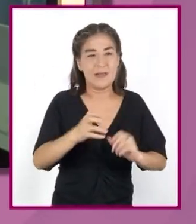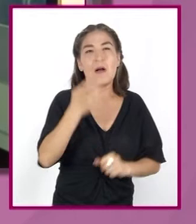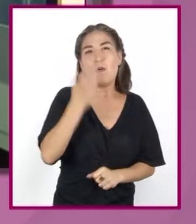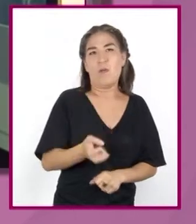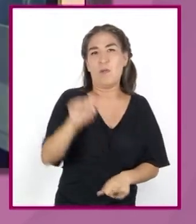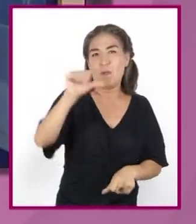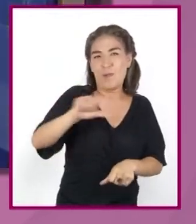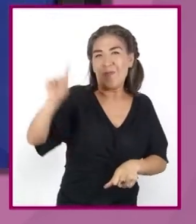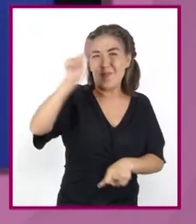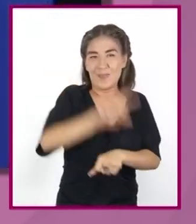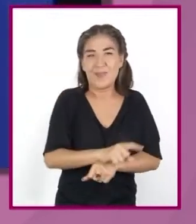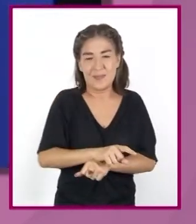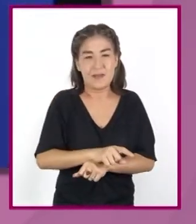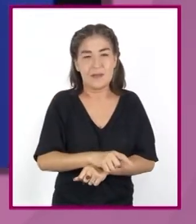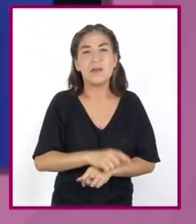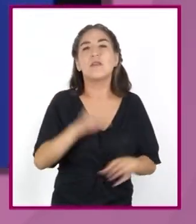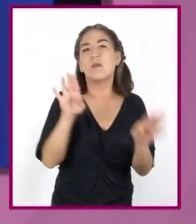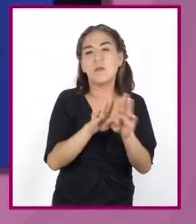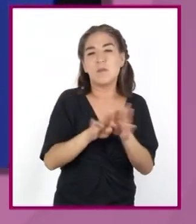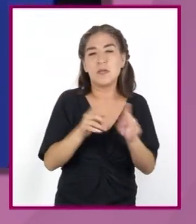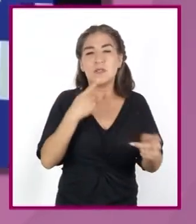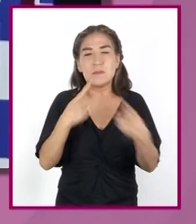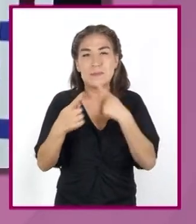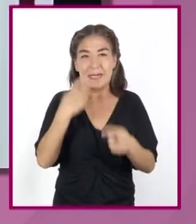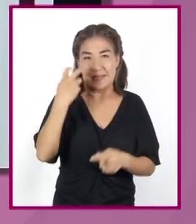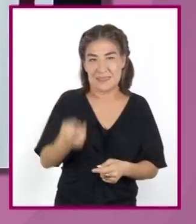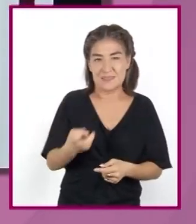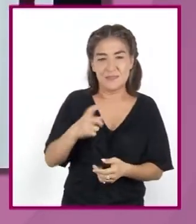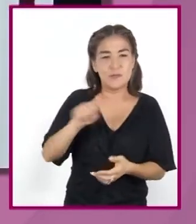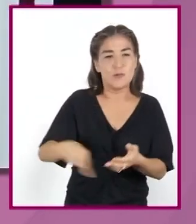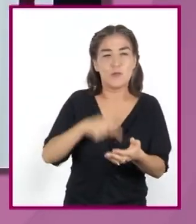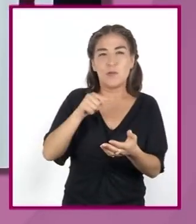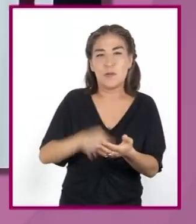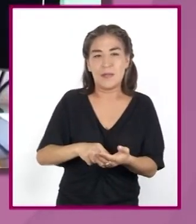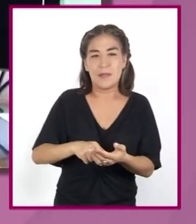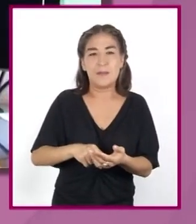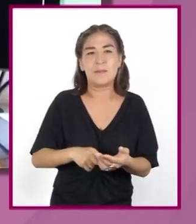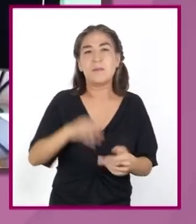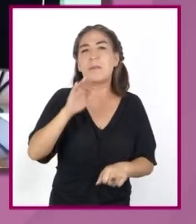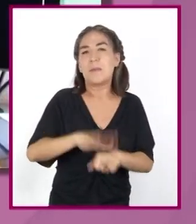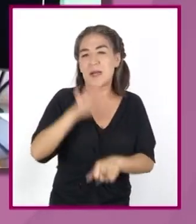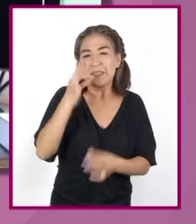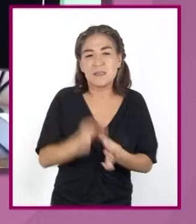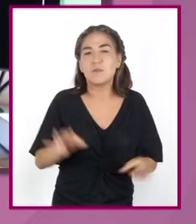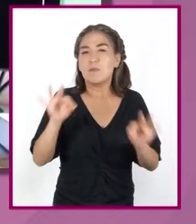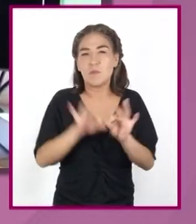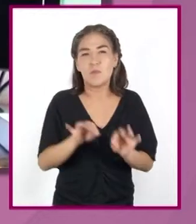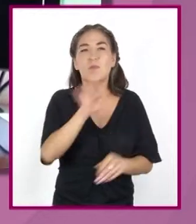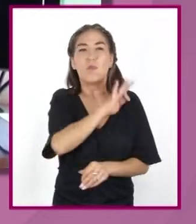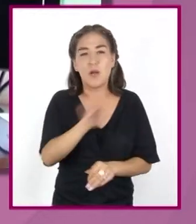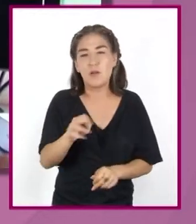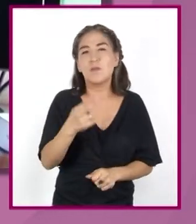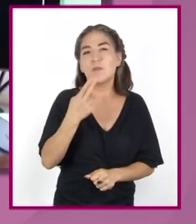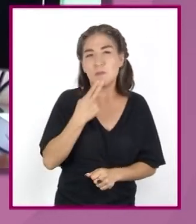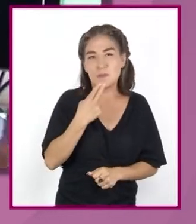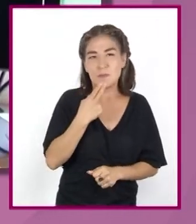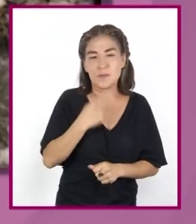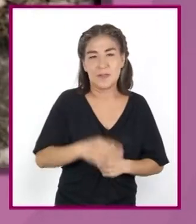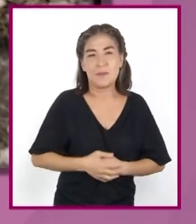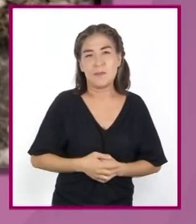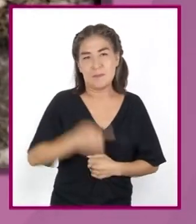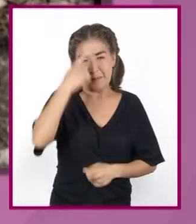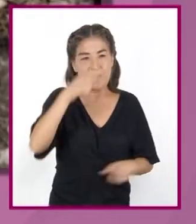día. Y la percepción remota es una de esas herramientas las cuales se pueden utilizar para este